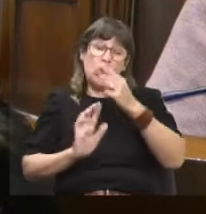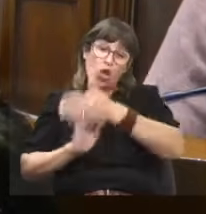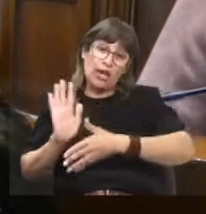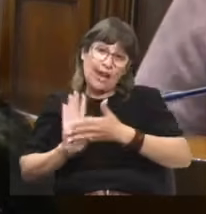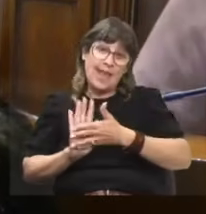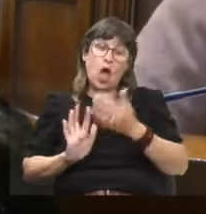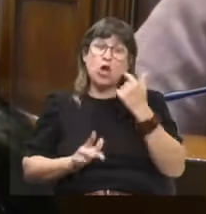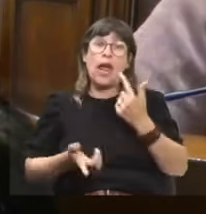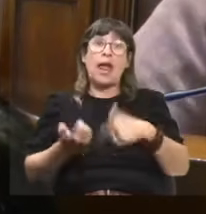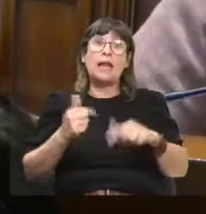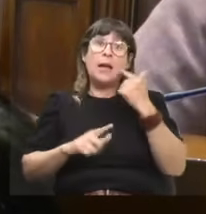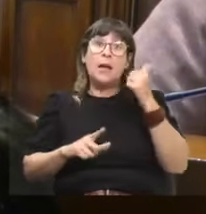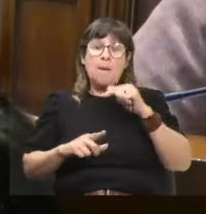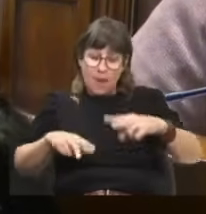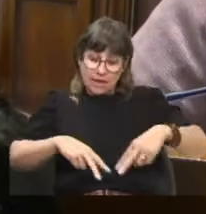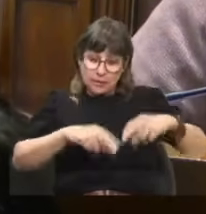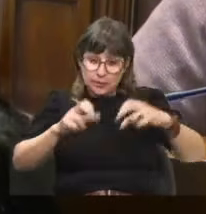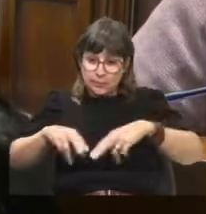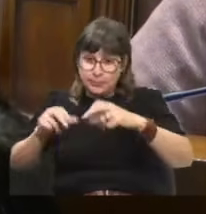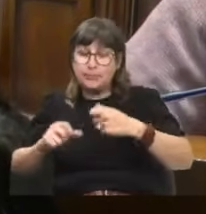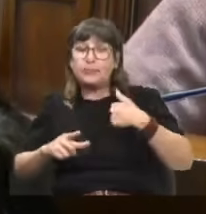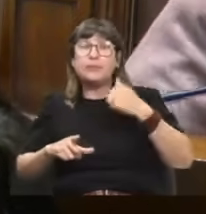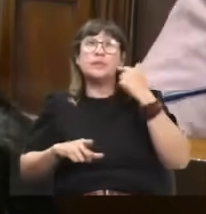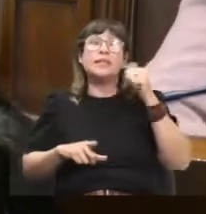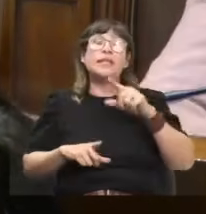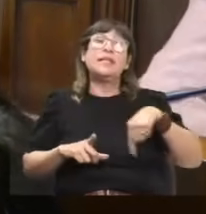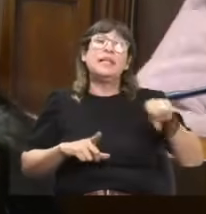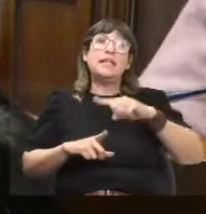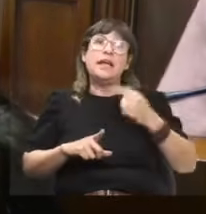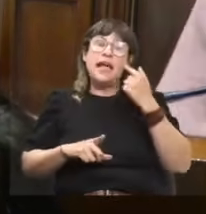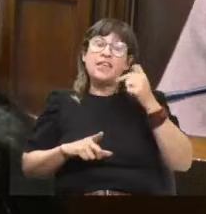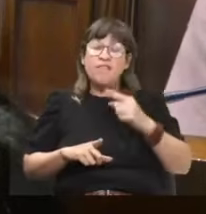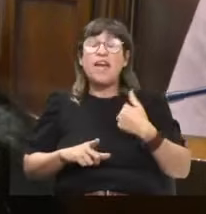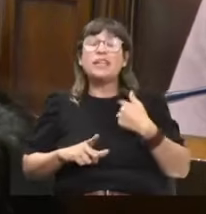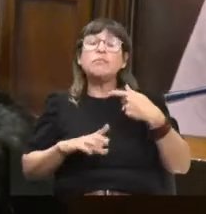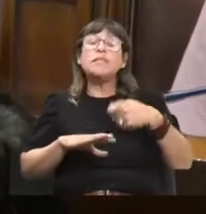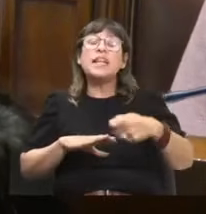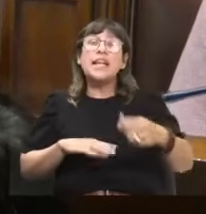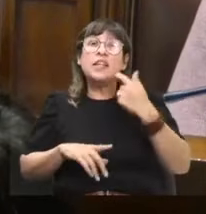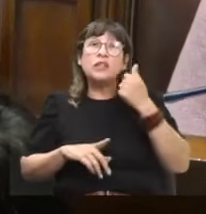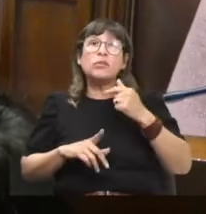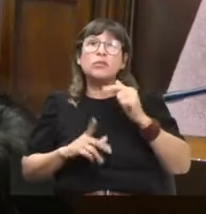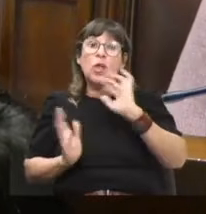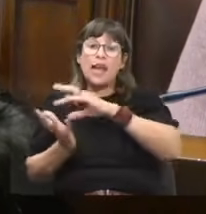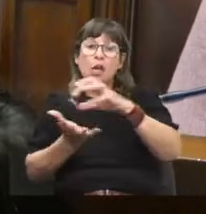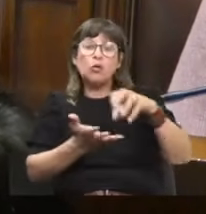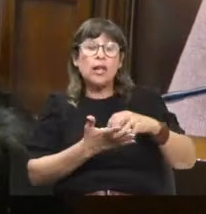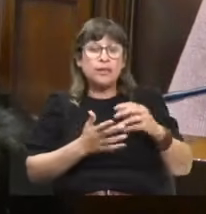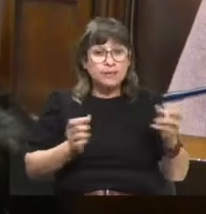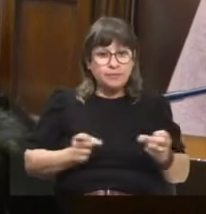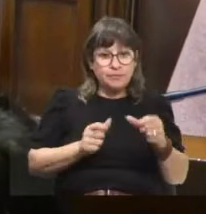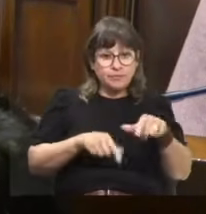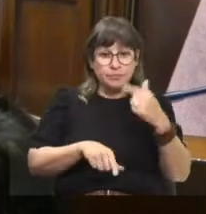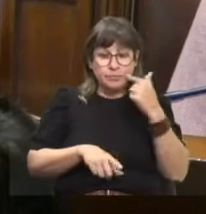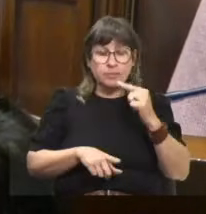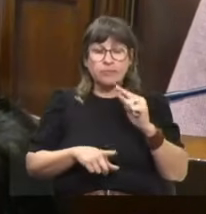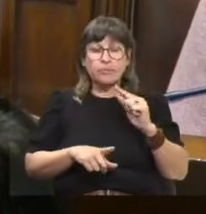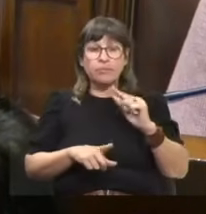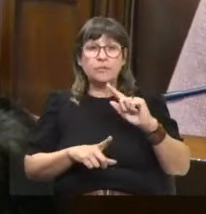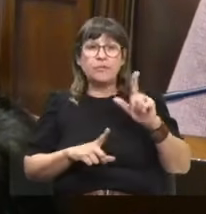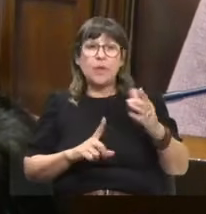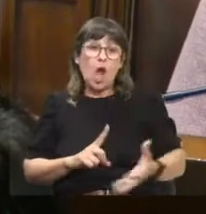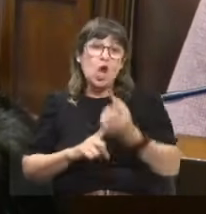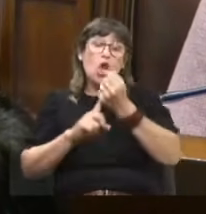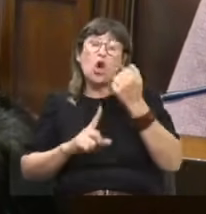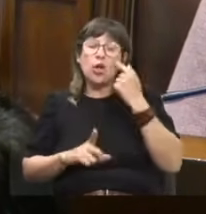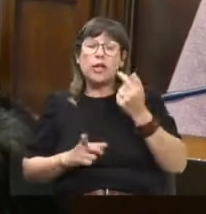la adquisición de insumos y redistribución de créditos entre unidades ejecutoras, logrando el restablecimiento